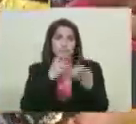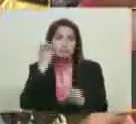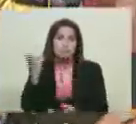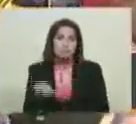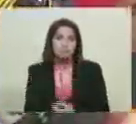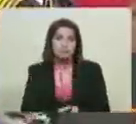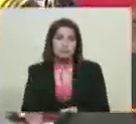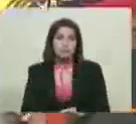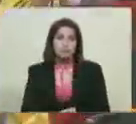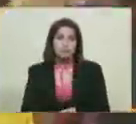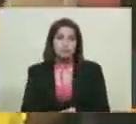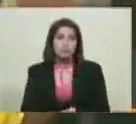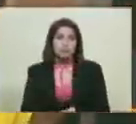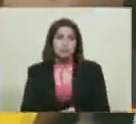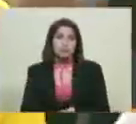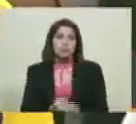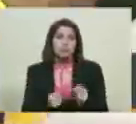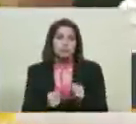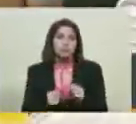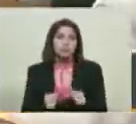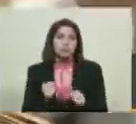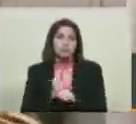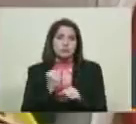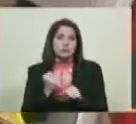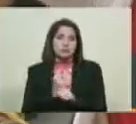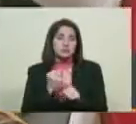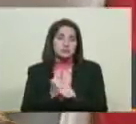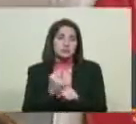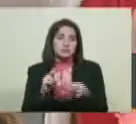Gracias. Sigamos trabajando por la paz.